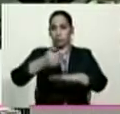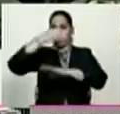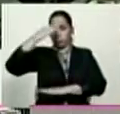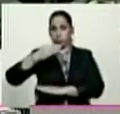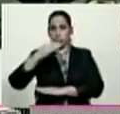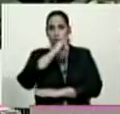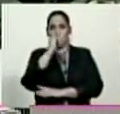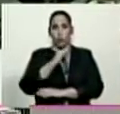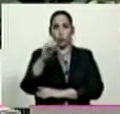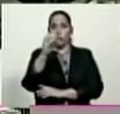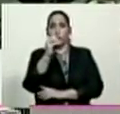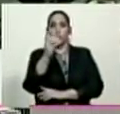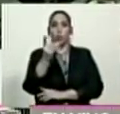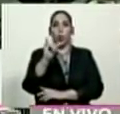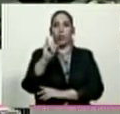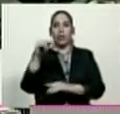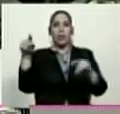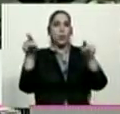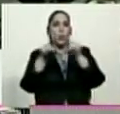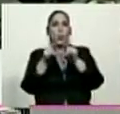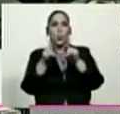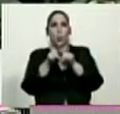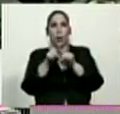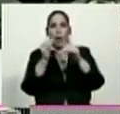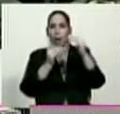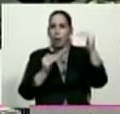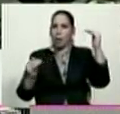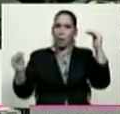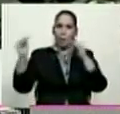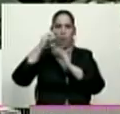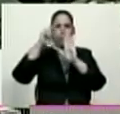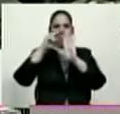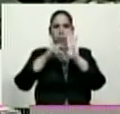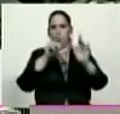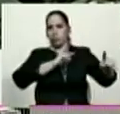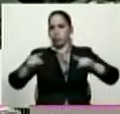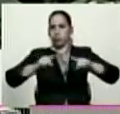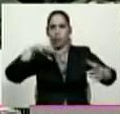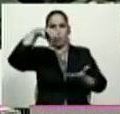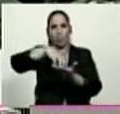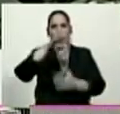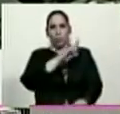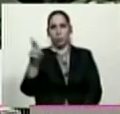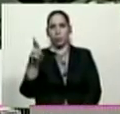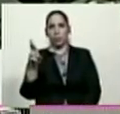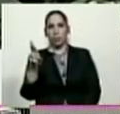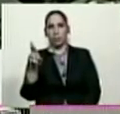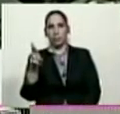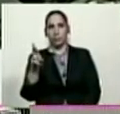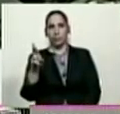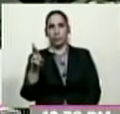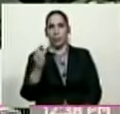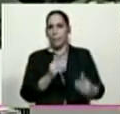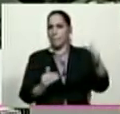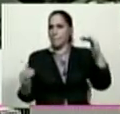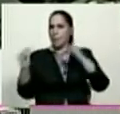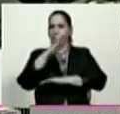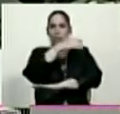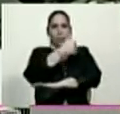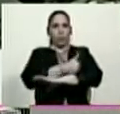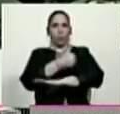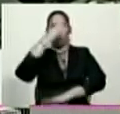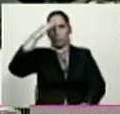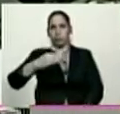SODI equivale a estar al máximo nivel dirigiendo un Estado de la República. Máxima autoridad